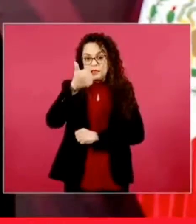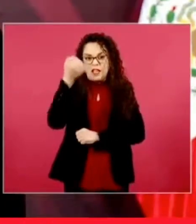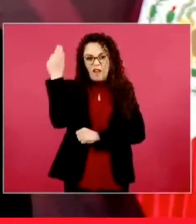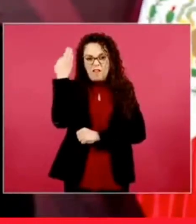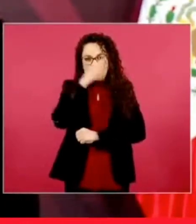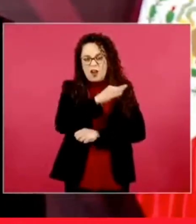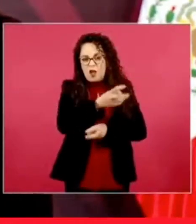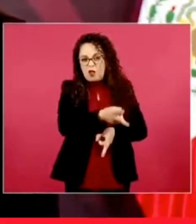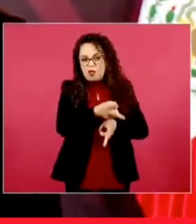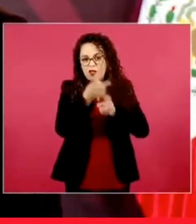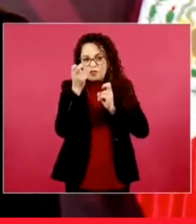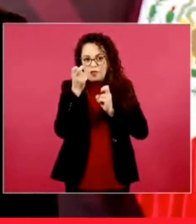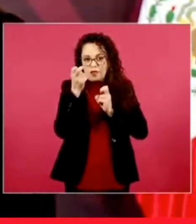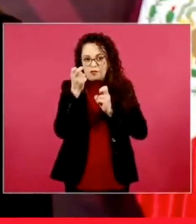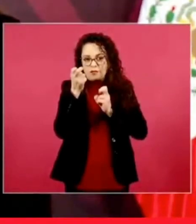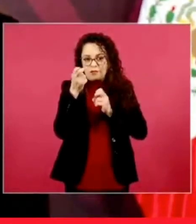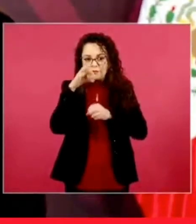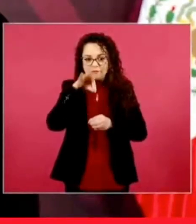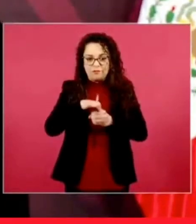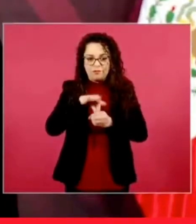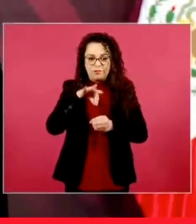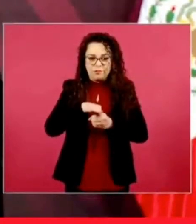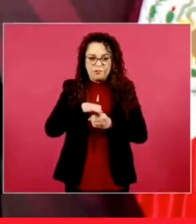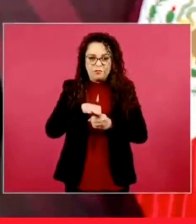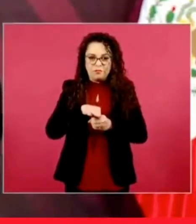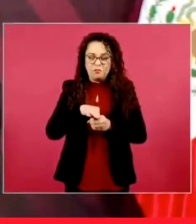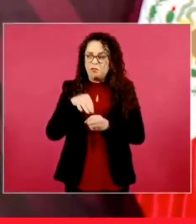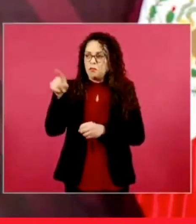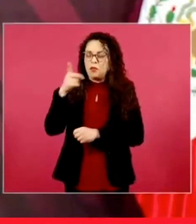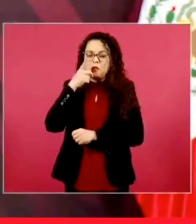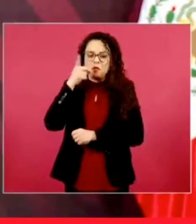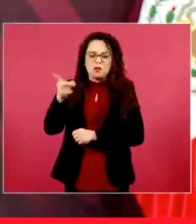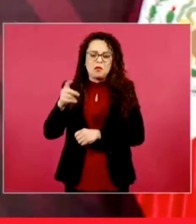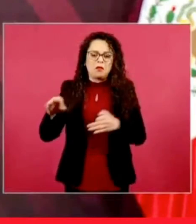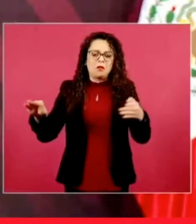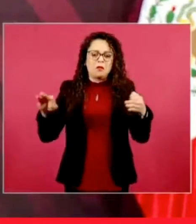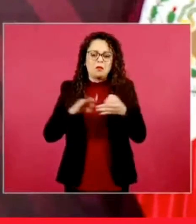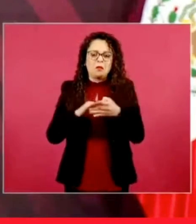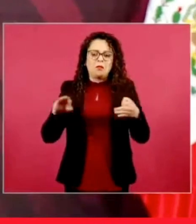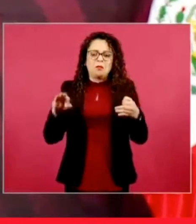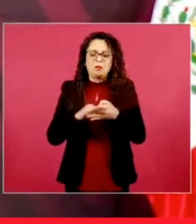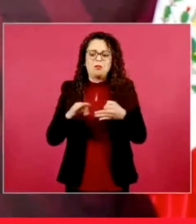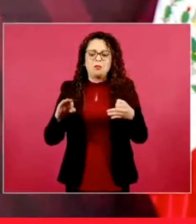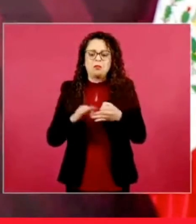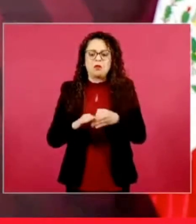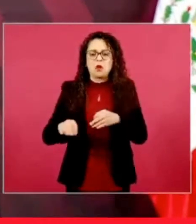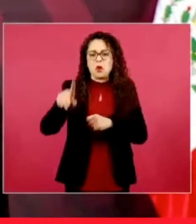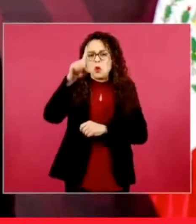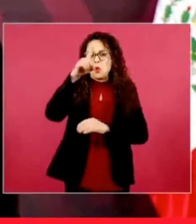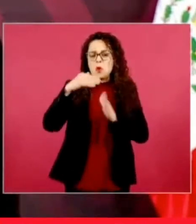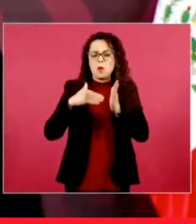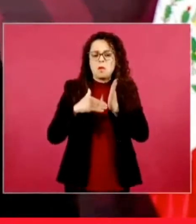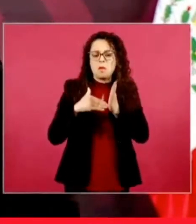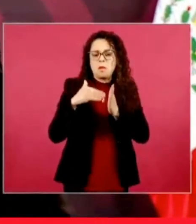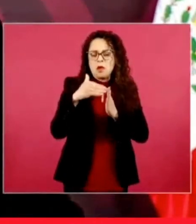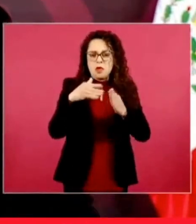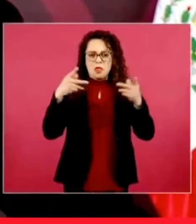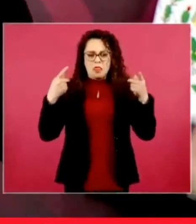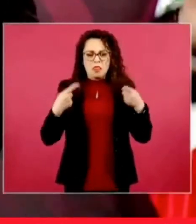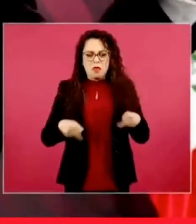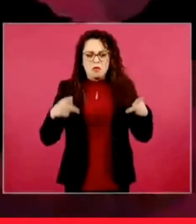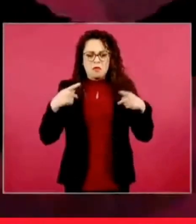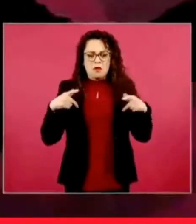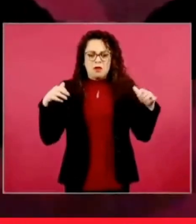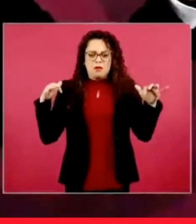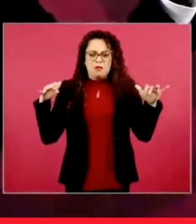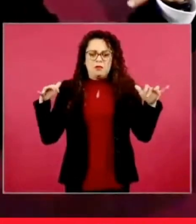se hablaba de que se habían movilizado como 1 millón de personas en una de las marchas, que no entró en